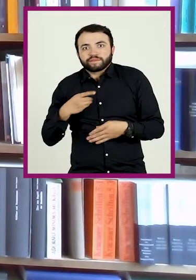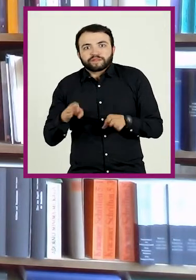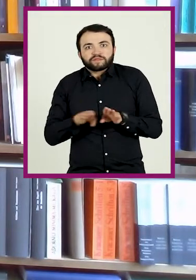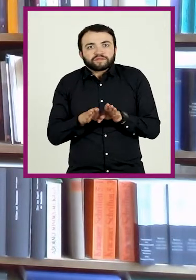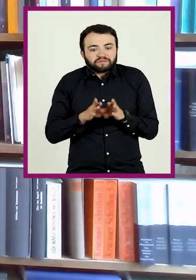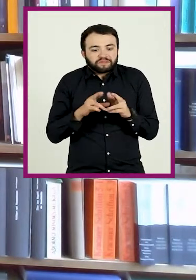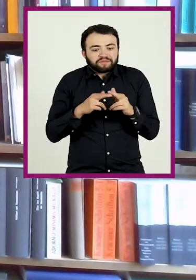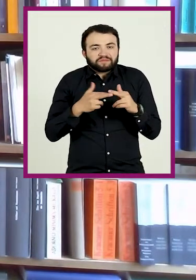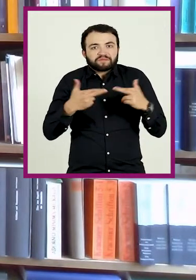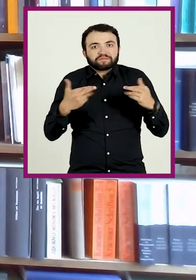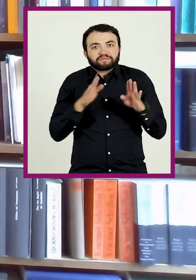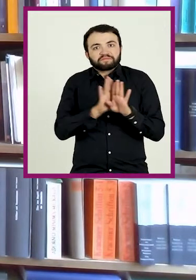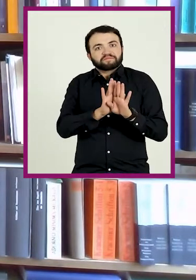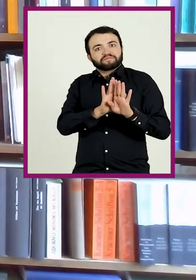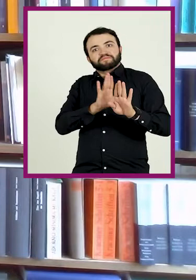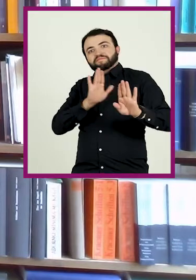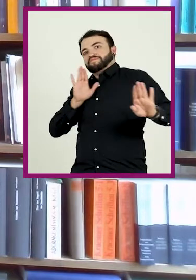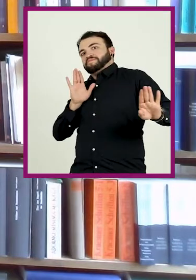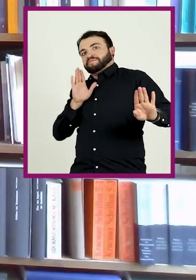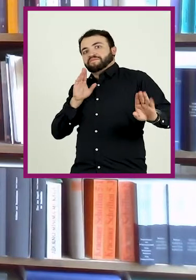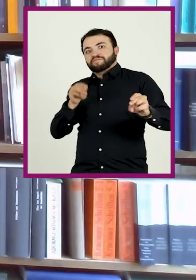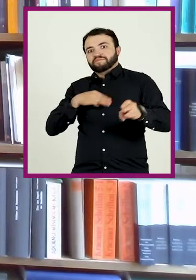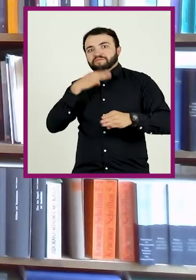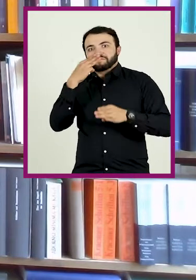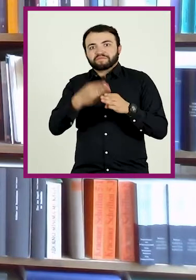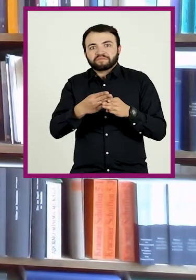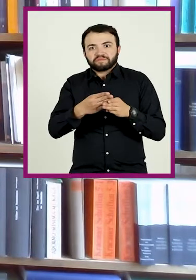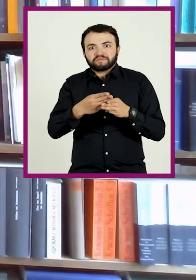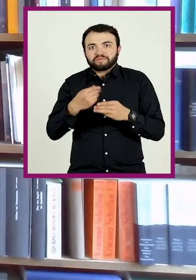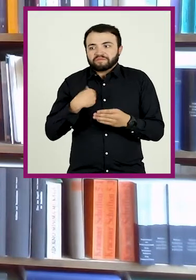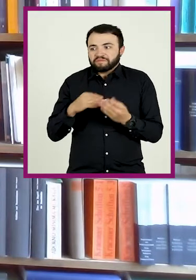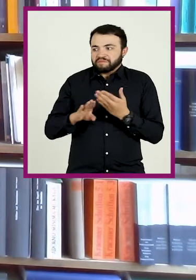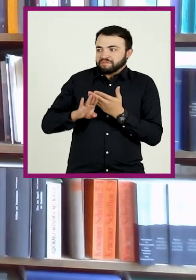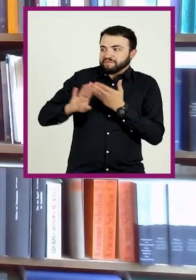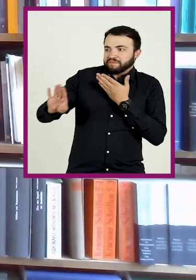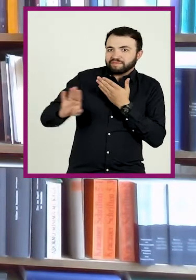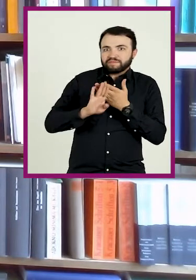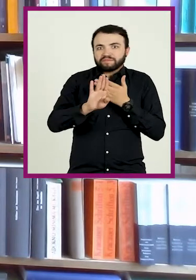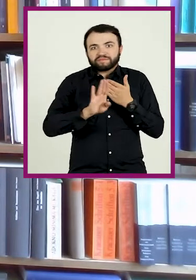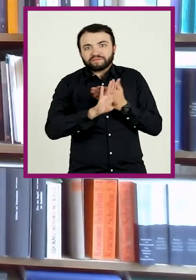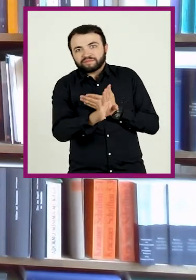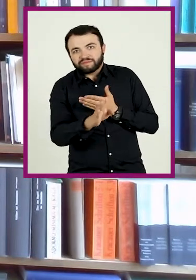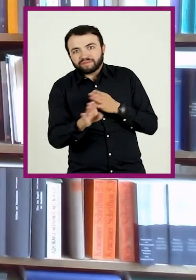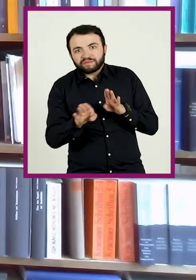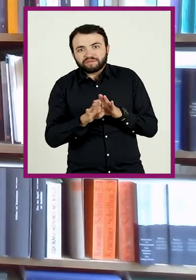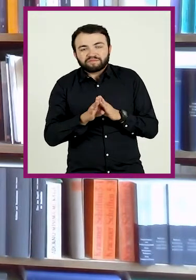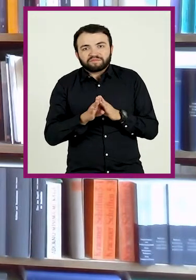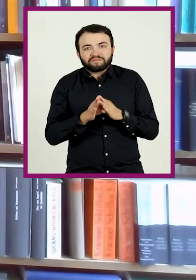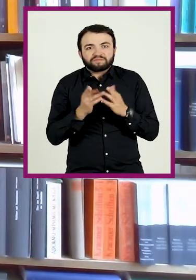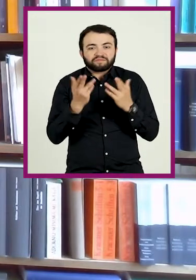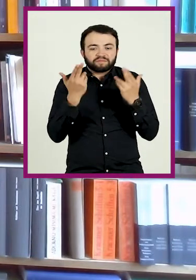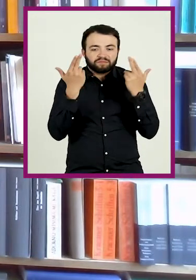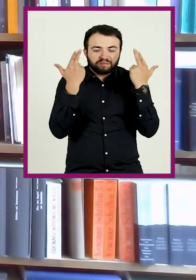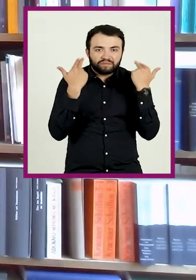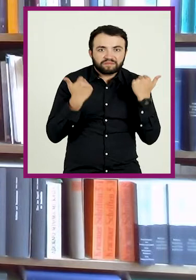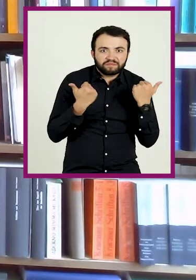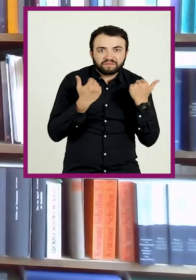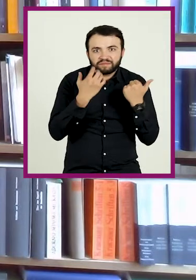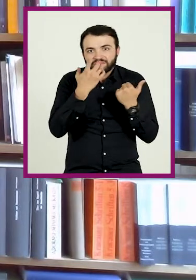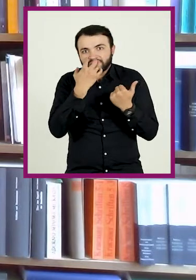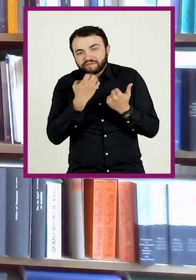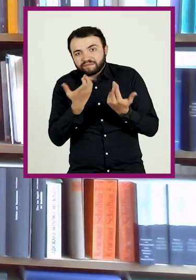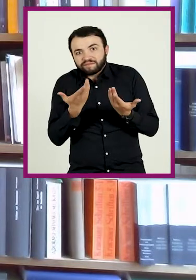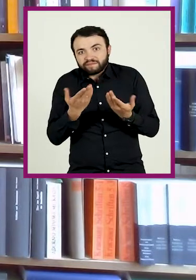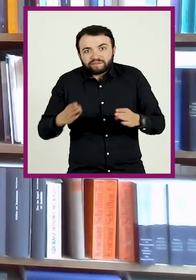y que pues ha llevado a redefinir nuestra relación con el mundo, con los demás, con nosotros mismos, en una